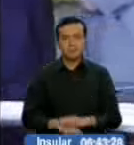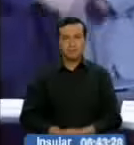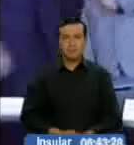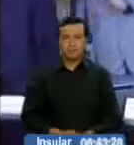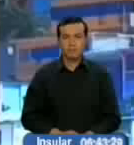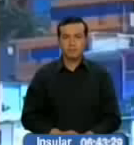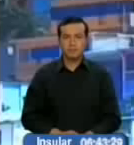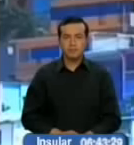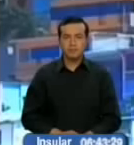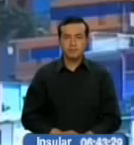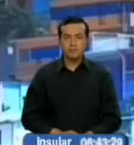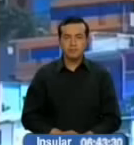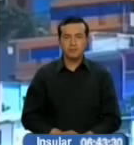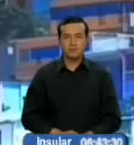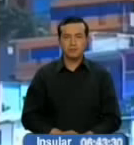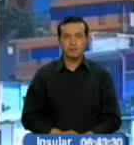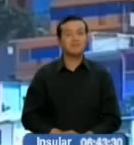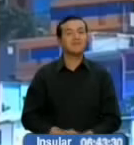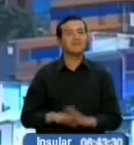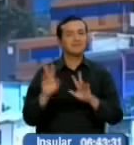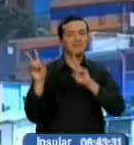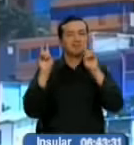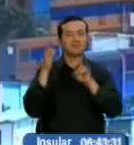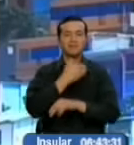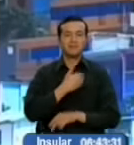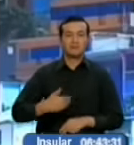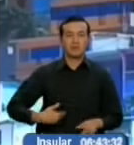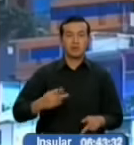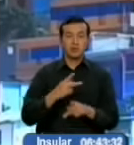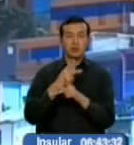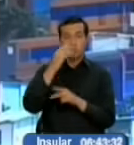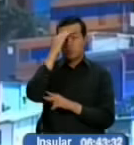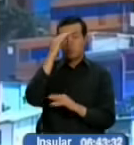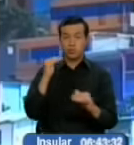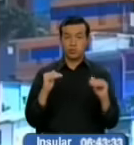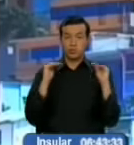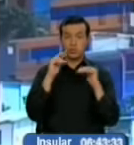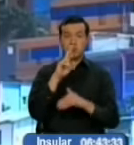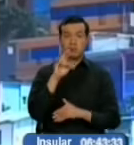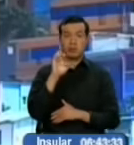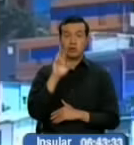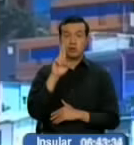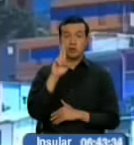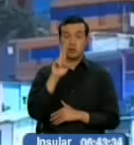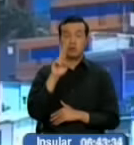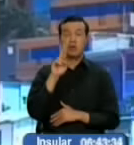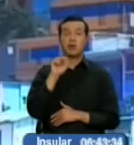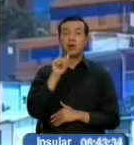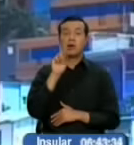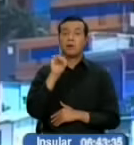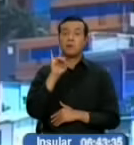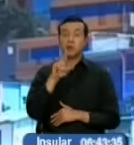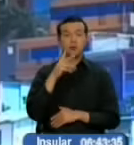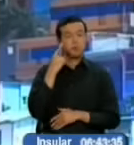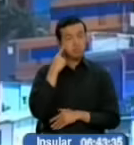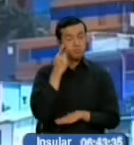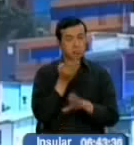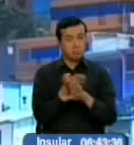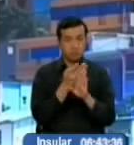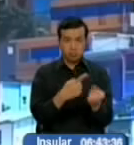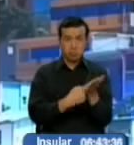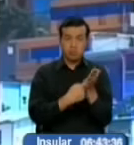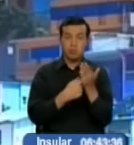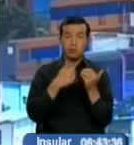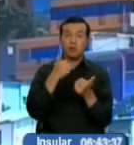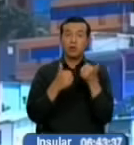TV. Vamos con otro tema. El presidente del Consejo de Educación Superior, René Ramírez, planteó una reunión con los posibles candidatos